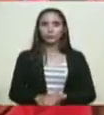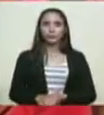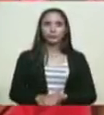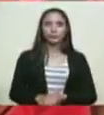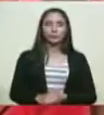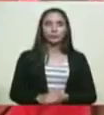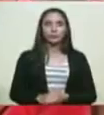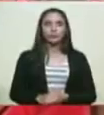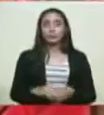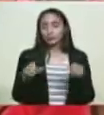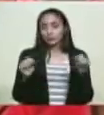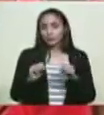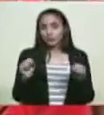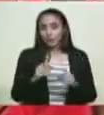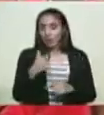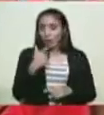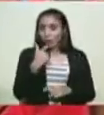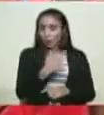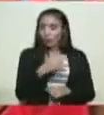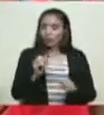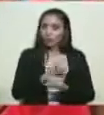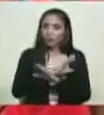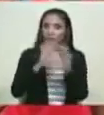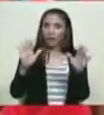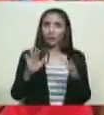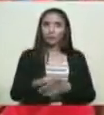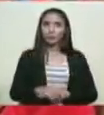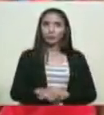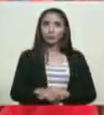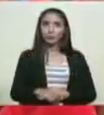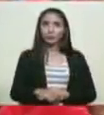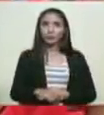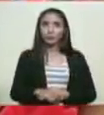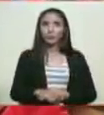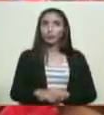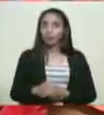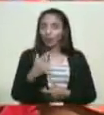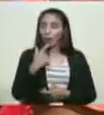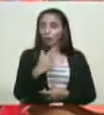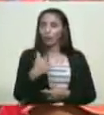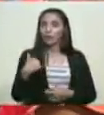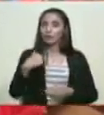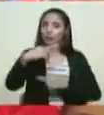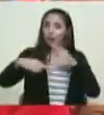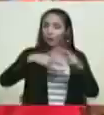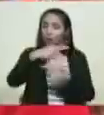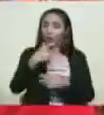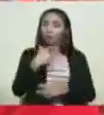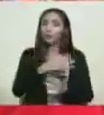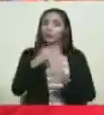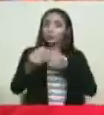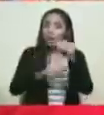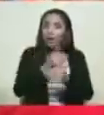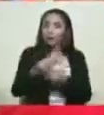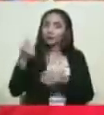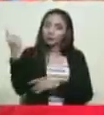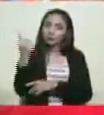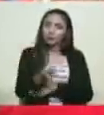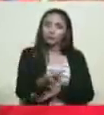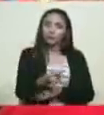todo lo que yo digo, todo lo que dice el gobierno revolucionario lo hacemos. Y yo les he dicho,